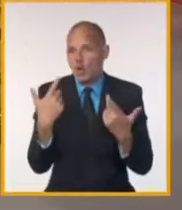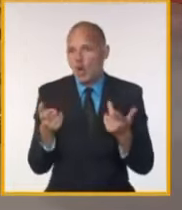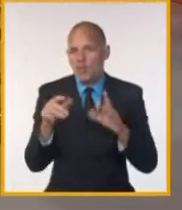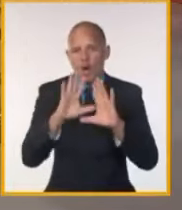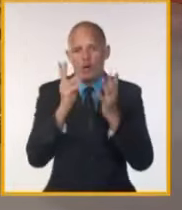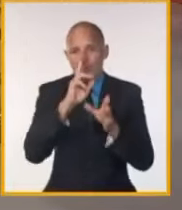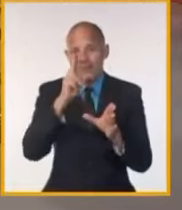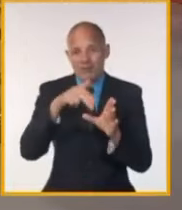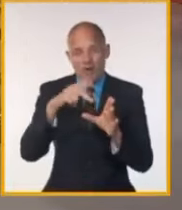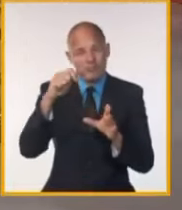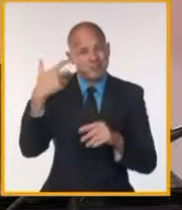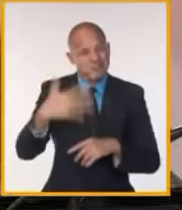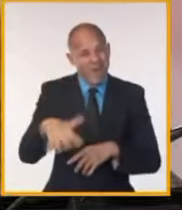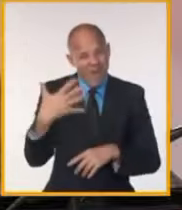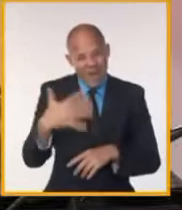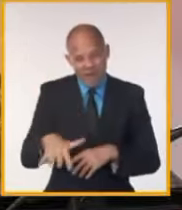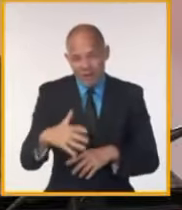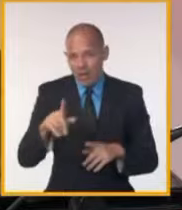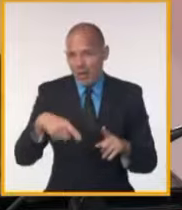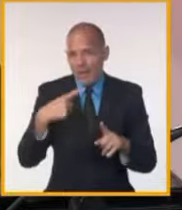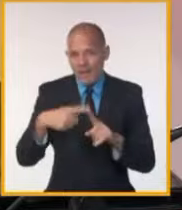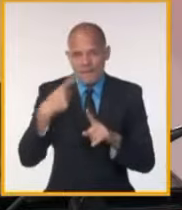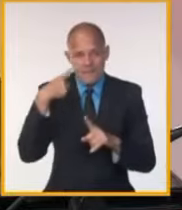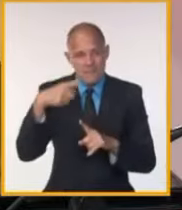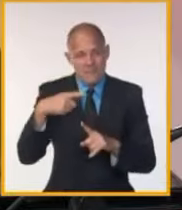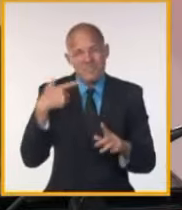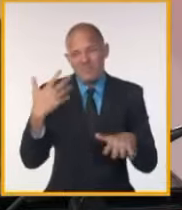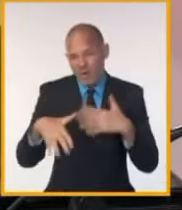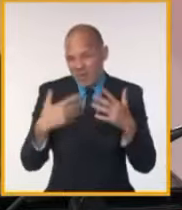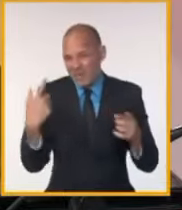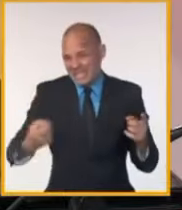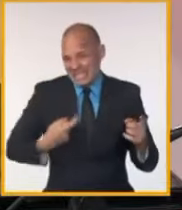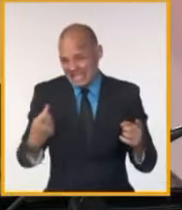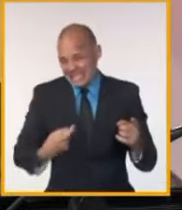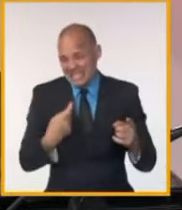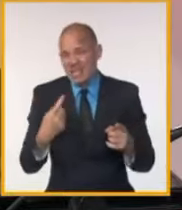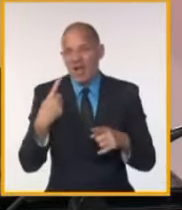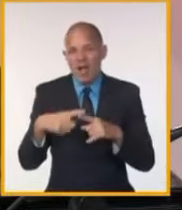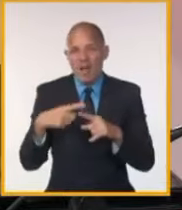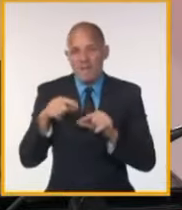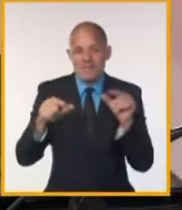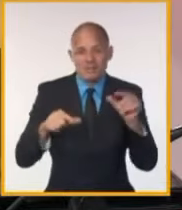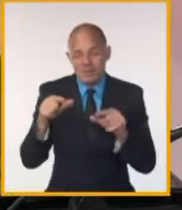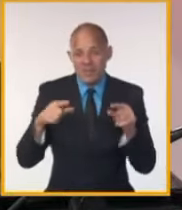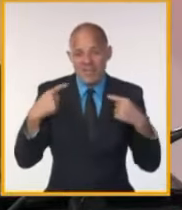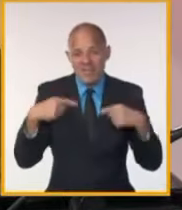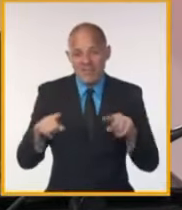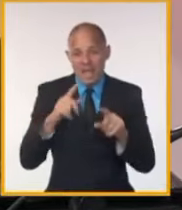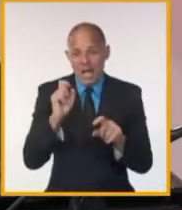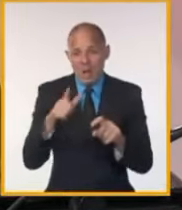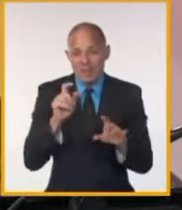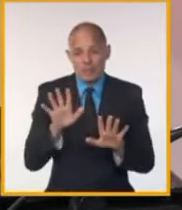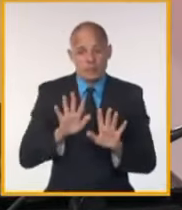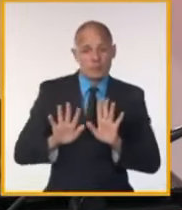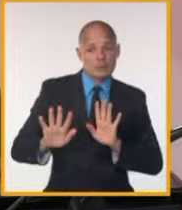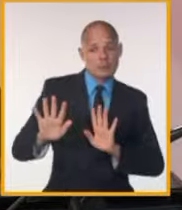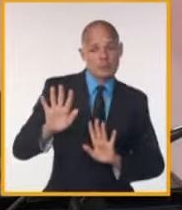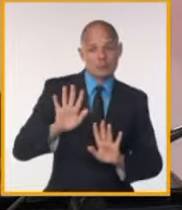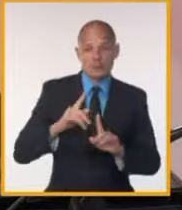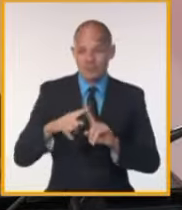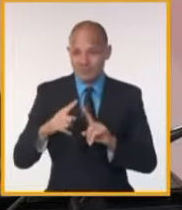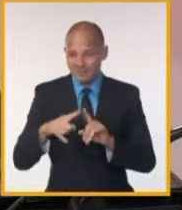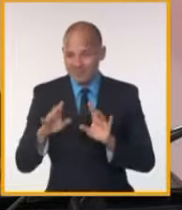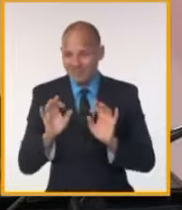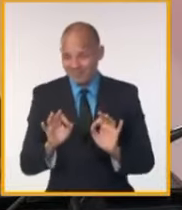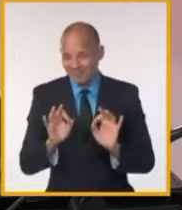petróleo el agravamiento del conflicto hace también un temor en los mercados alrededor de esto y está eh el